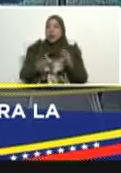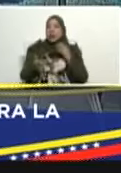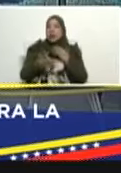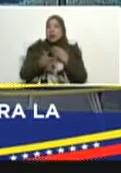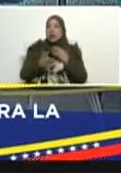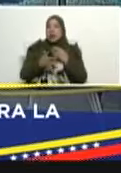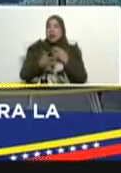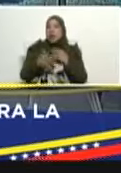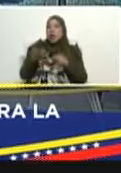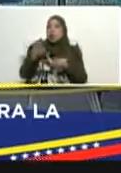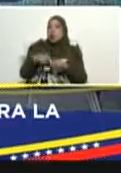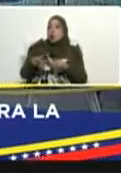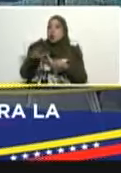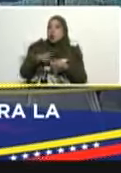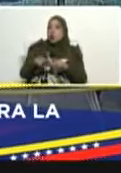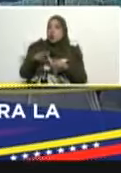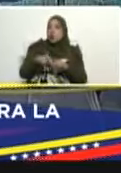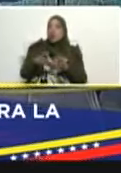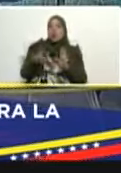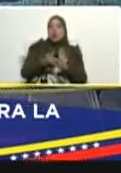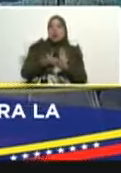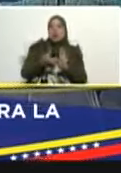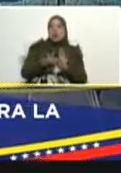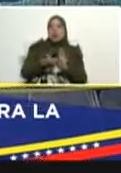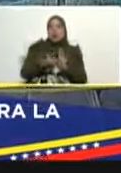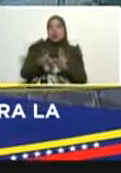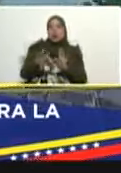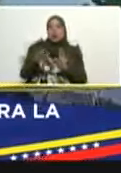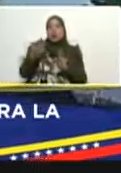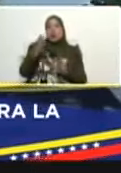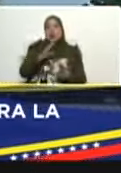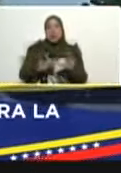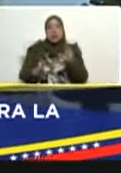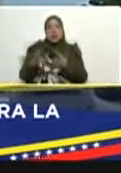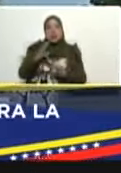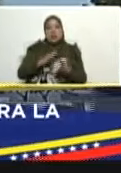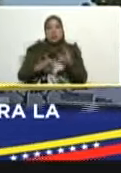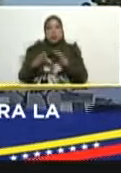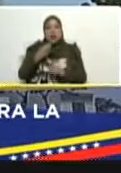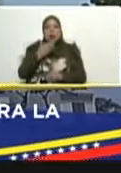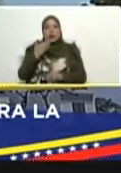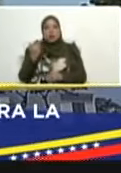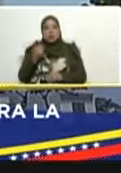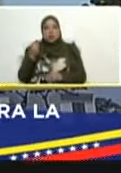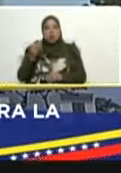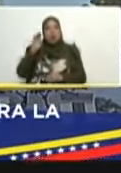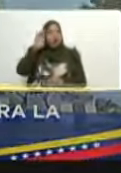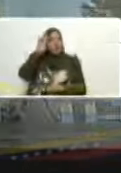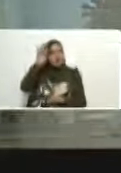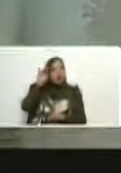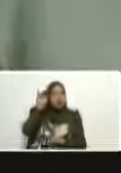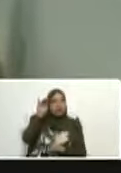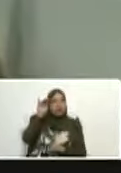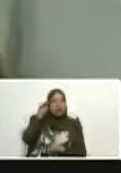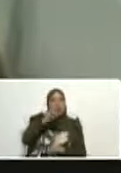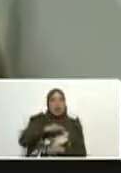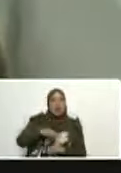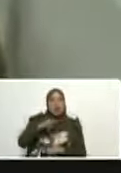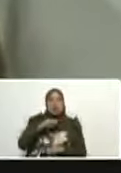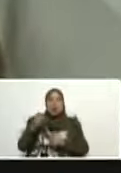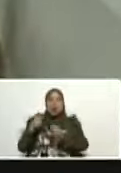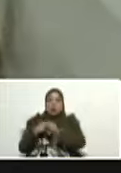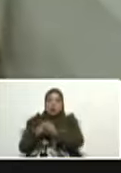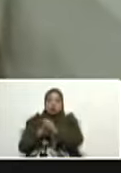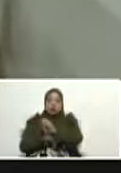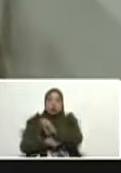vocación temprana de estos niños, niñas que son semilleros científicos de la patria. En esta gran base de Misiones que ha sido